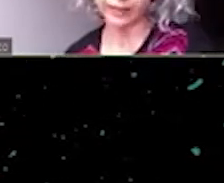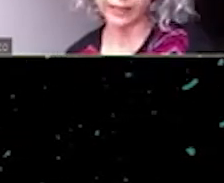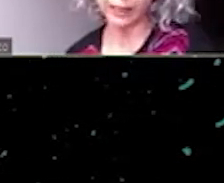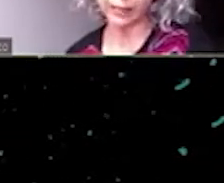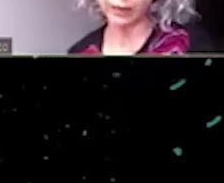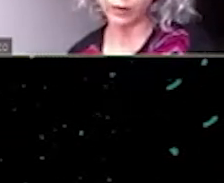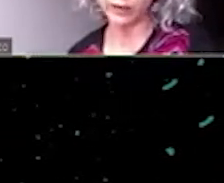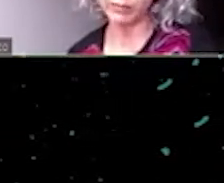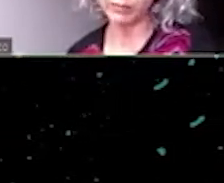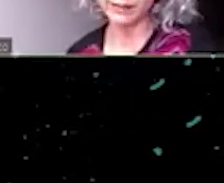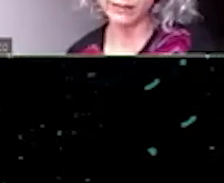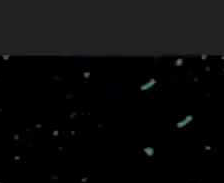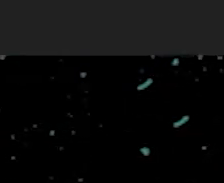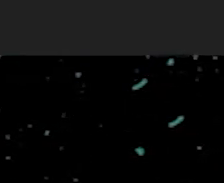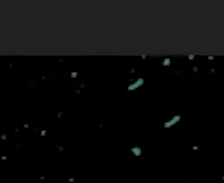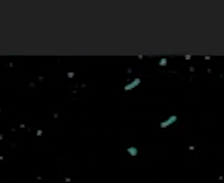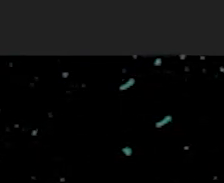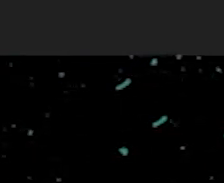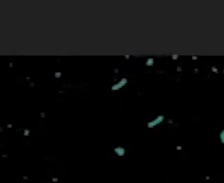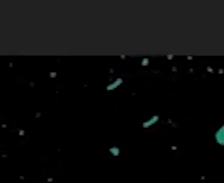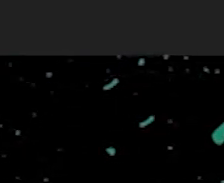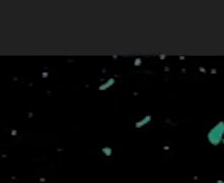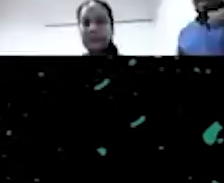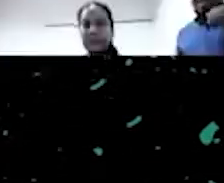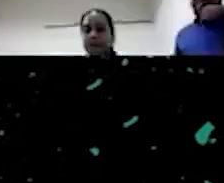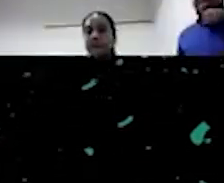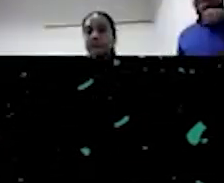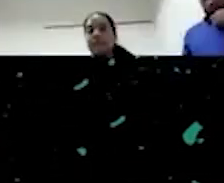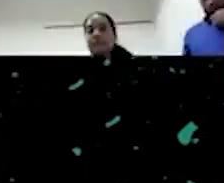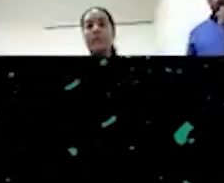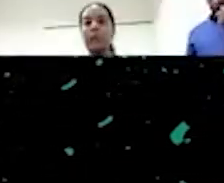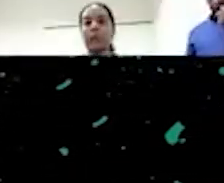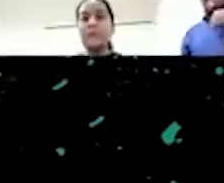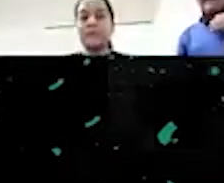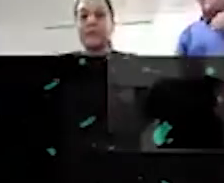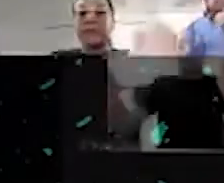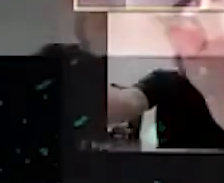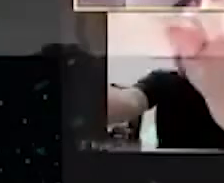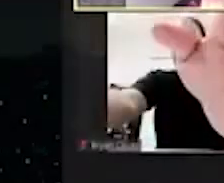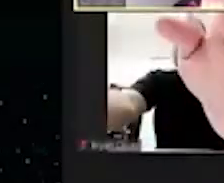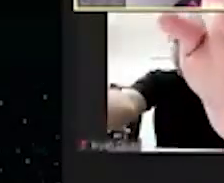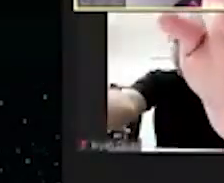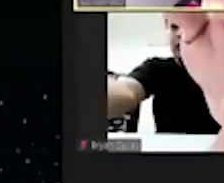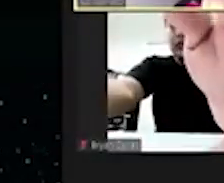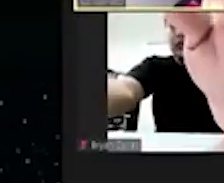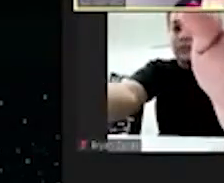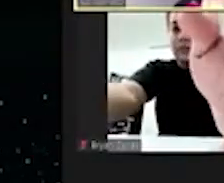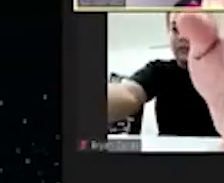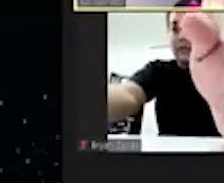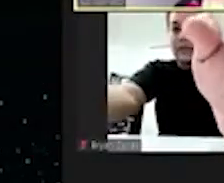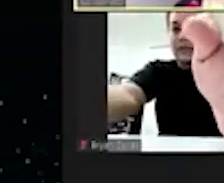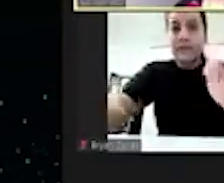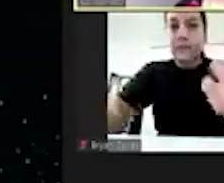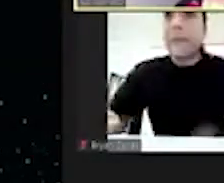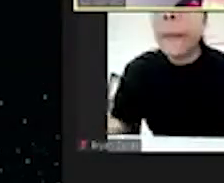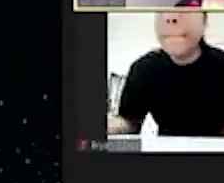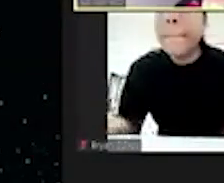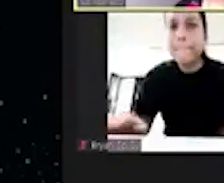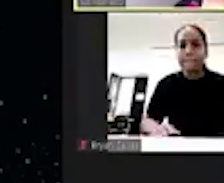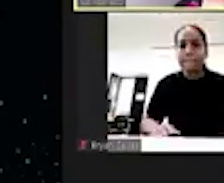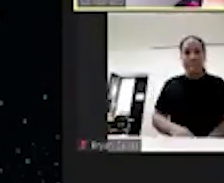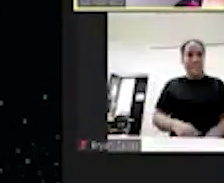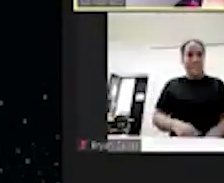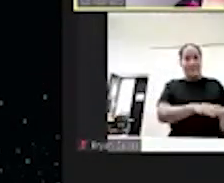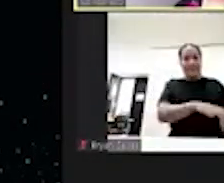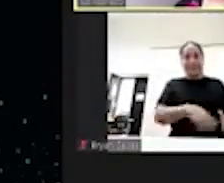este enemigo invisible que se llama COVID-19 y que es nuestro nuevo estado de